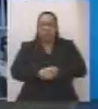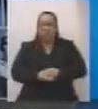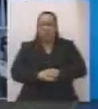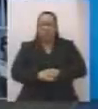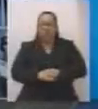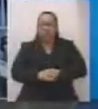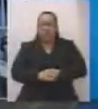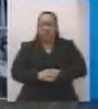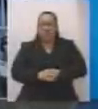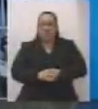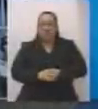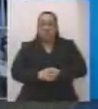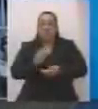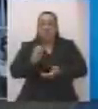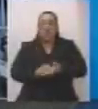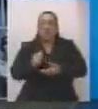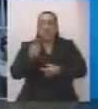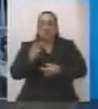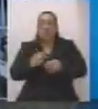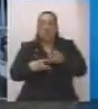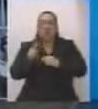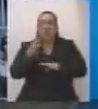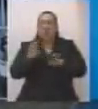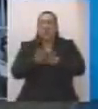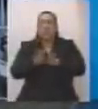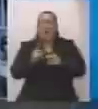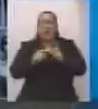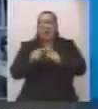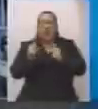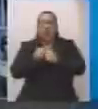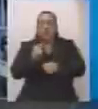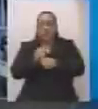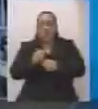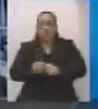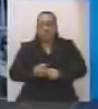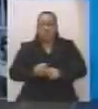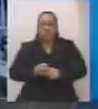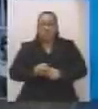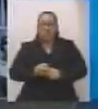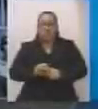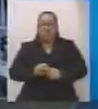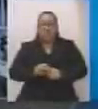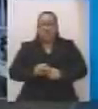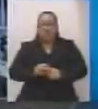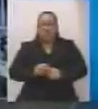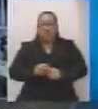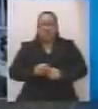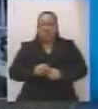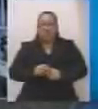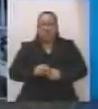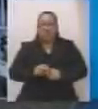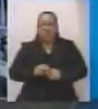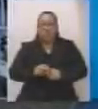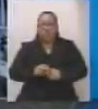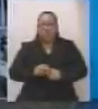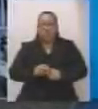Más bien vemos un aumento de la desigualdad. Así que, motivados por estos problemas que plantea la teoría de las